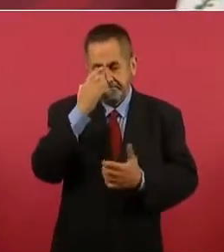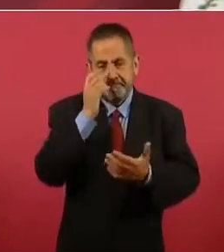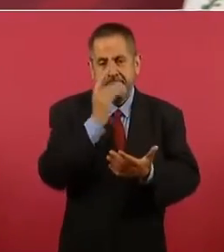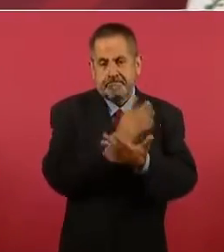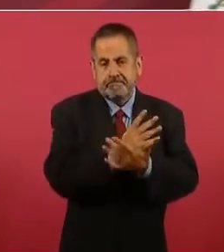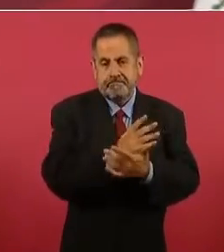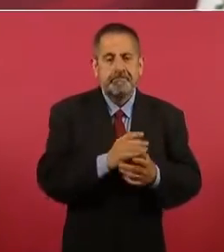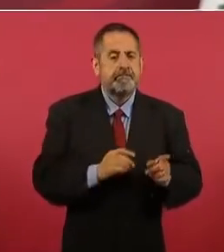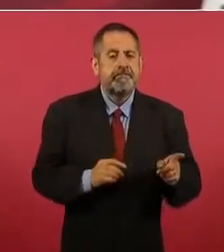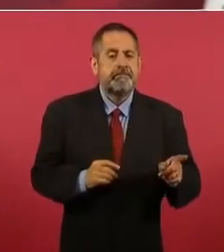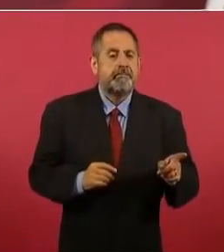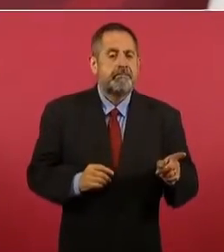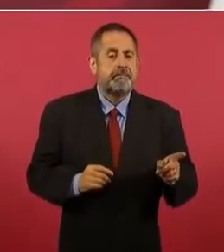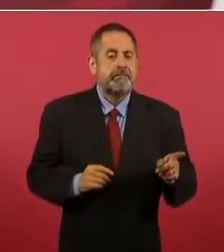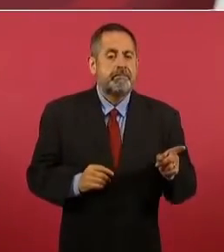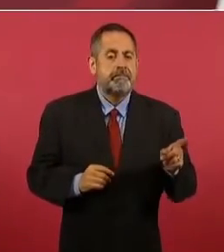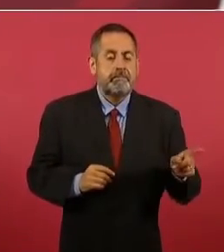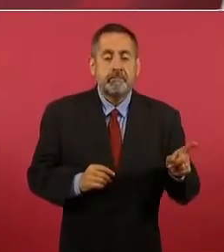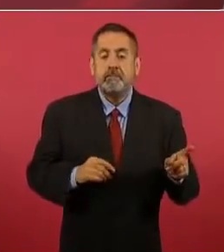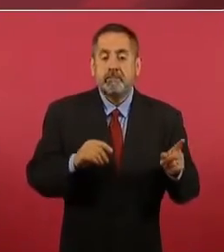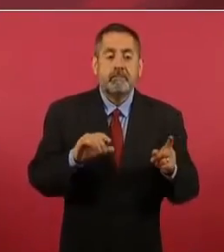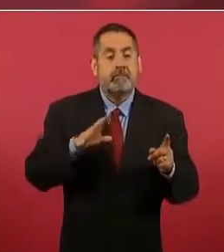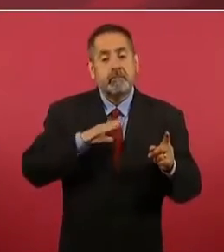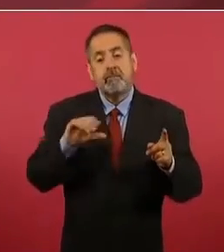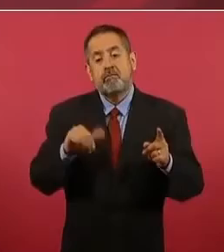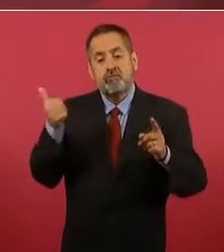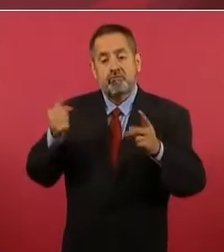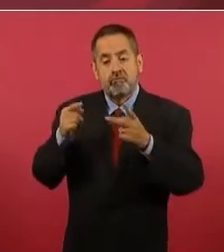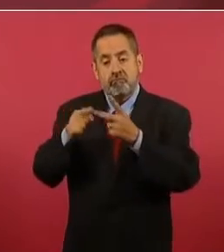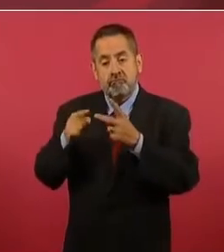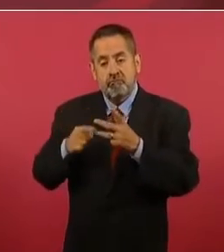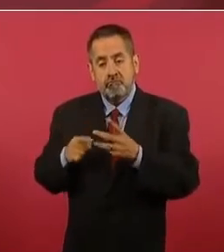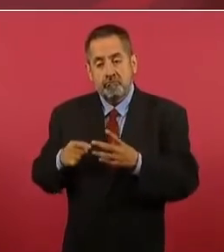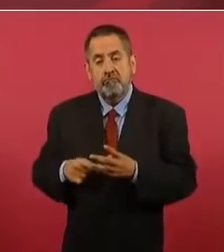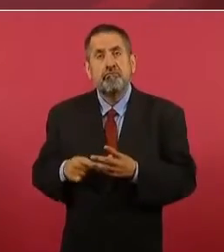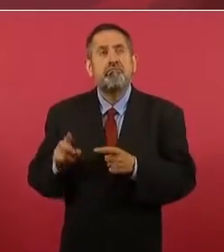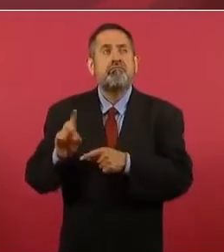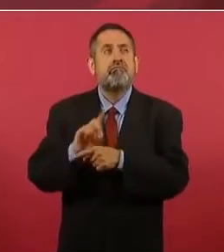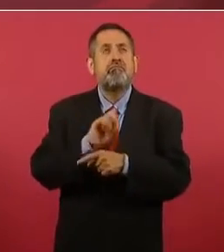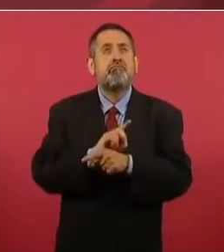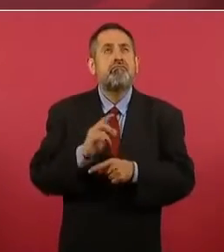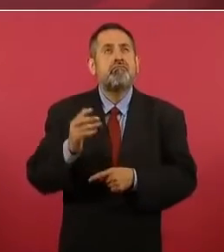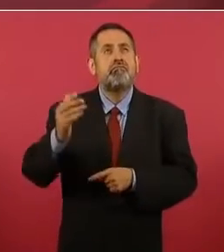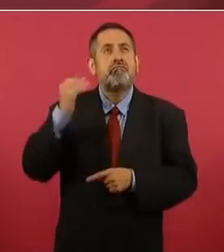también está acusado con orden de aprehensión desde el